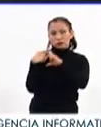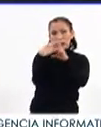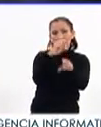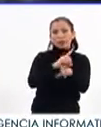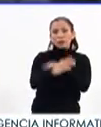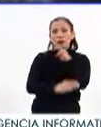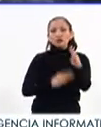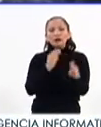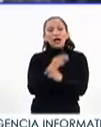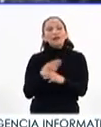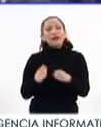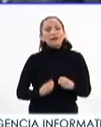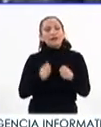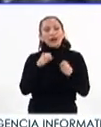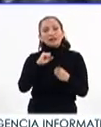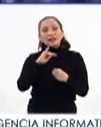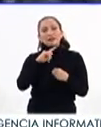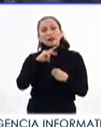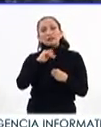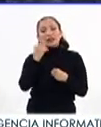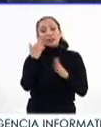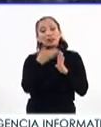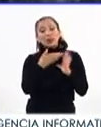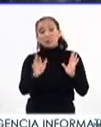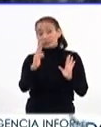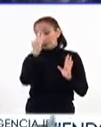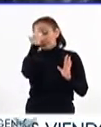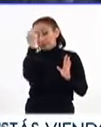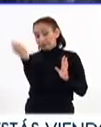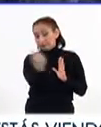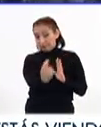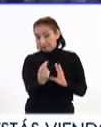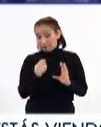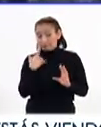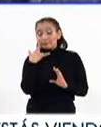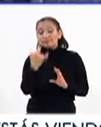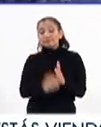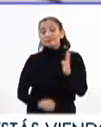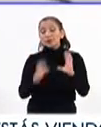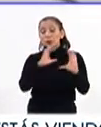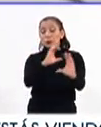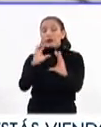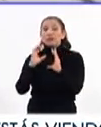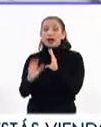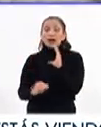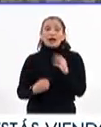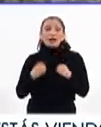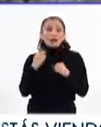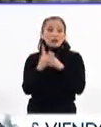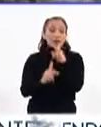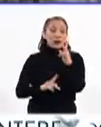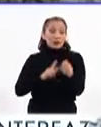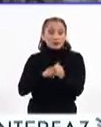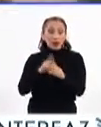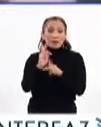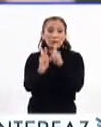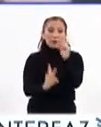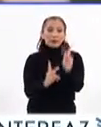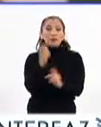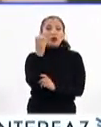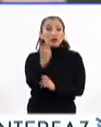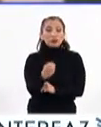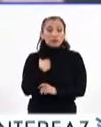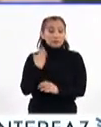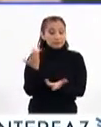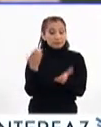conmemora el Día Mundial de la Vida Silvestre, una jornada que recuerda la necesidad de luchar por todas las formas de flora y fauna, así